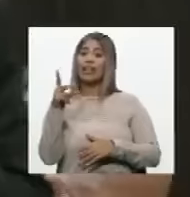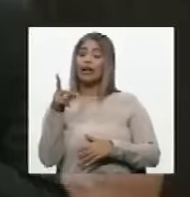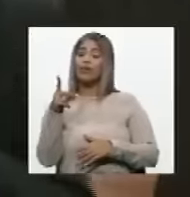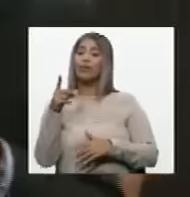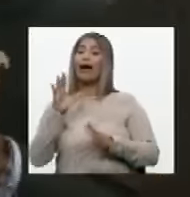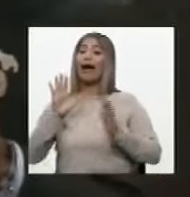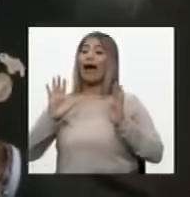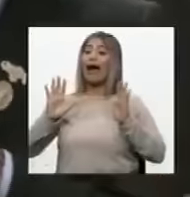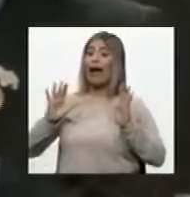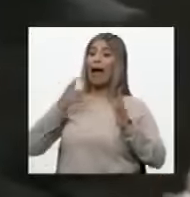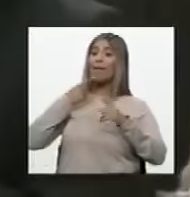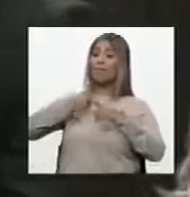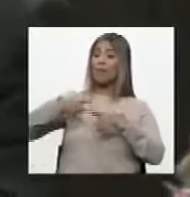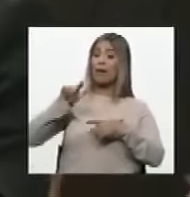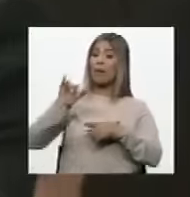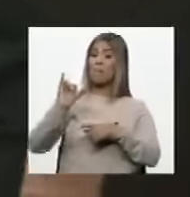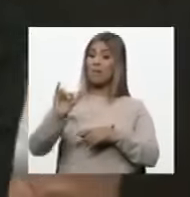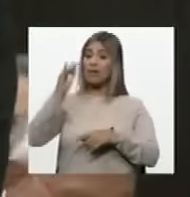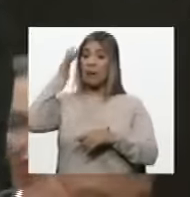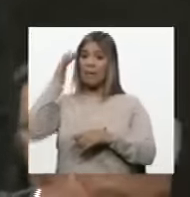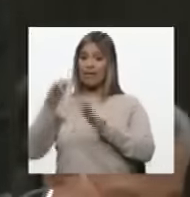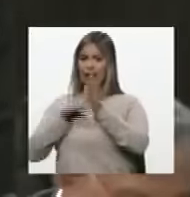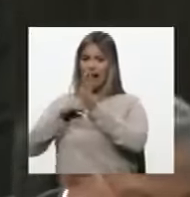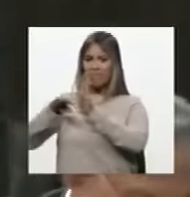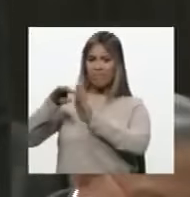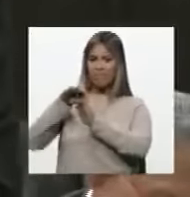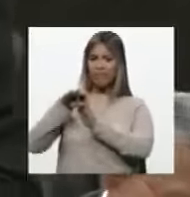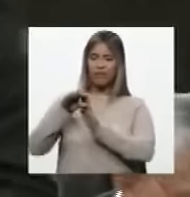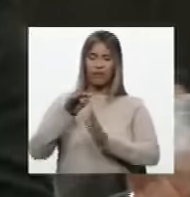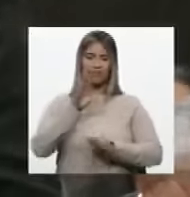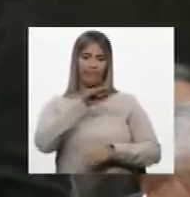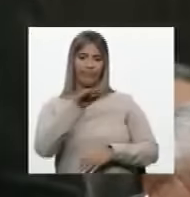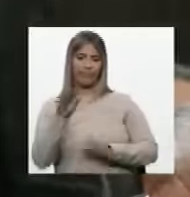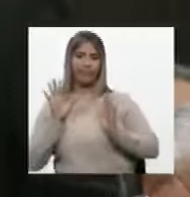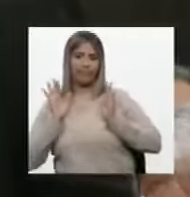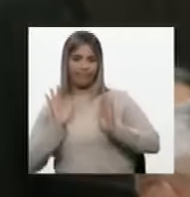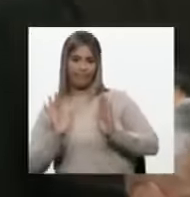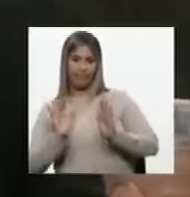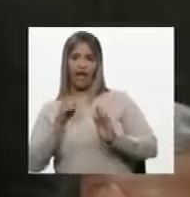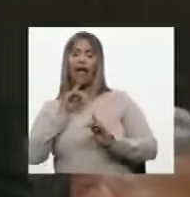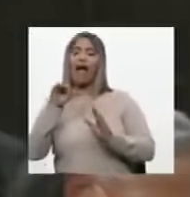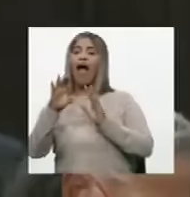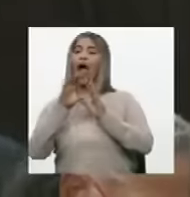que no permitía que los militares ascendieran. Miren, señores, hay una